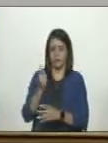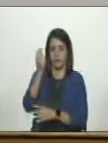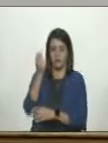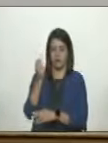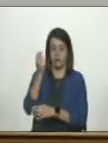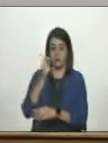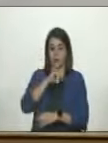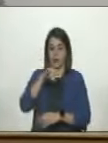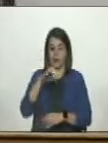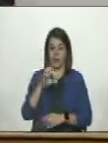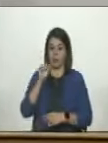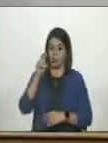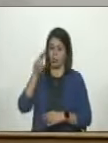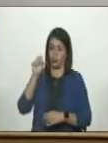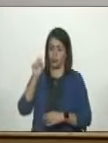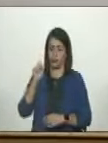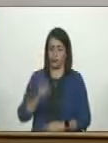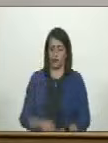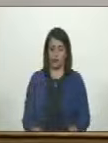Gracias.